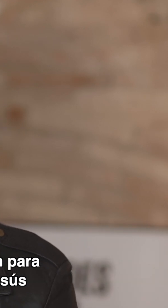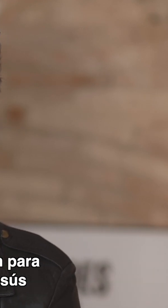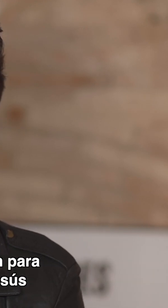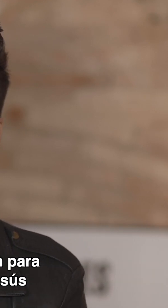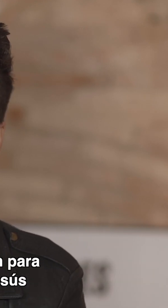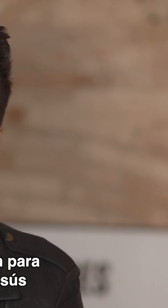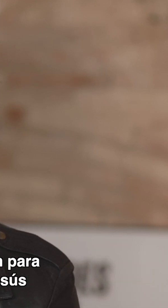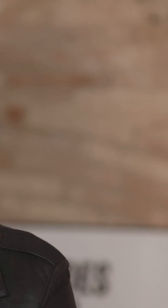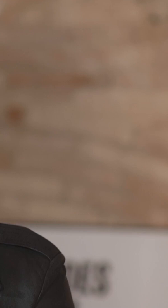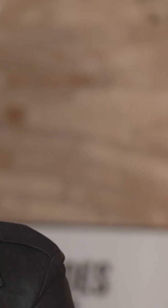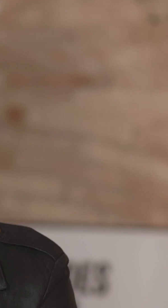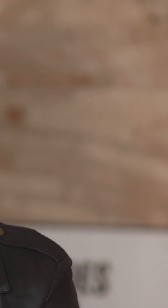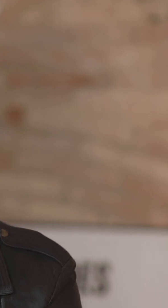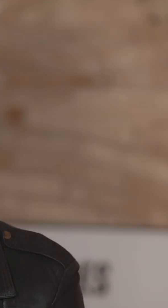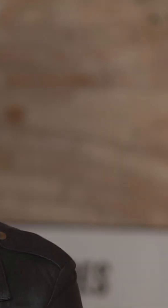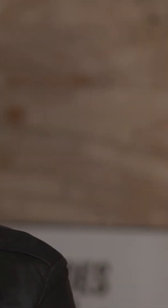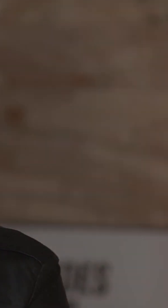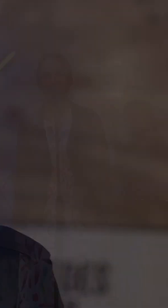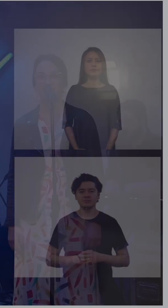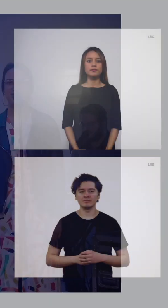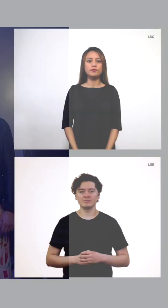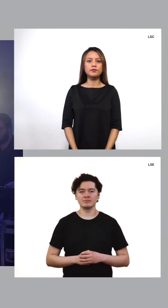para poder levantar el nombre de Jesús. Vamos con todo.